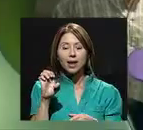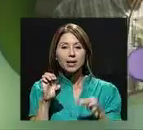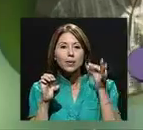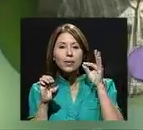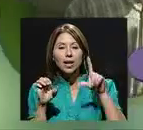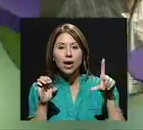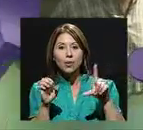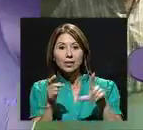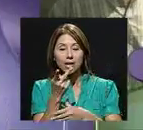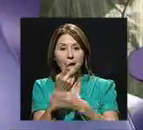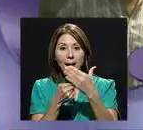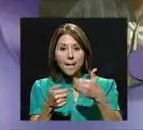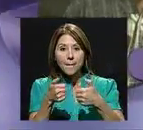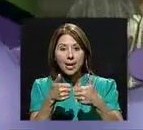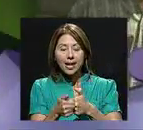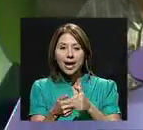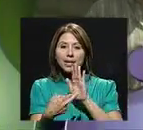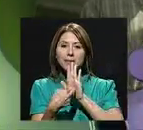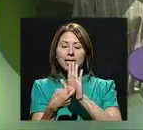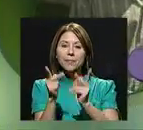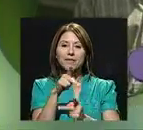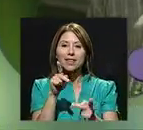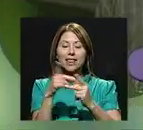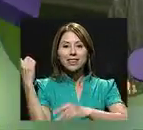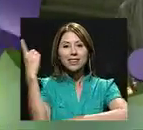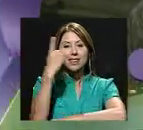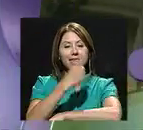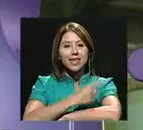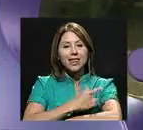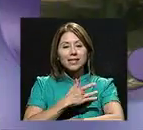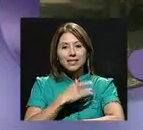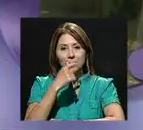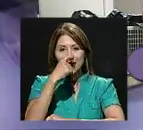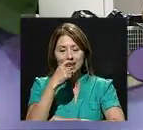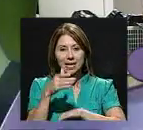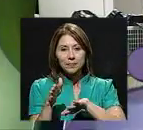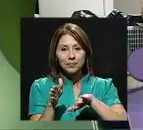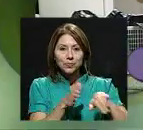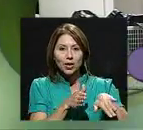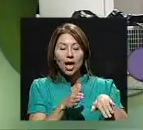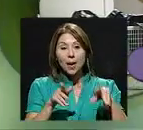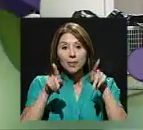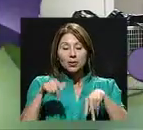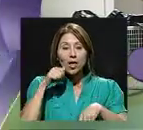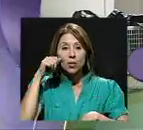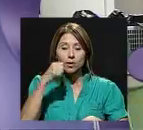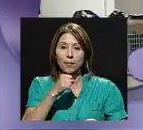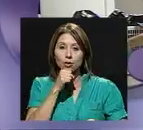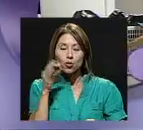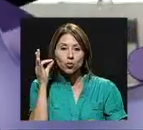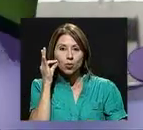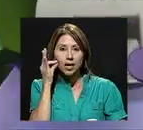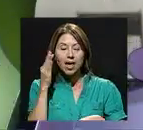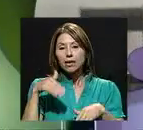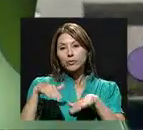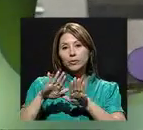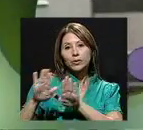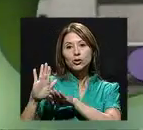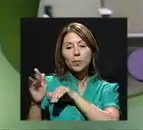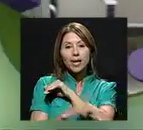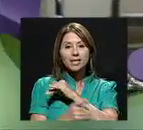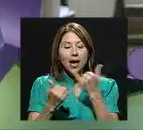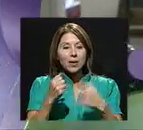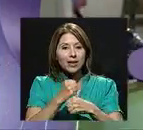Lawrence, una pareja que representa perfectamente lo que es el Día de San Valentín. Una adulta mayor que dejó su país y